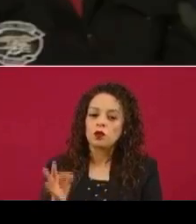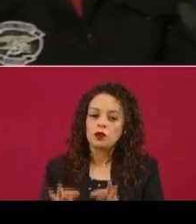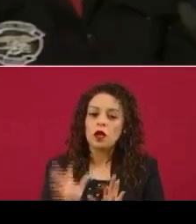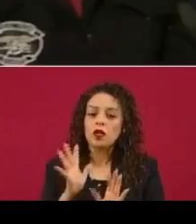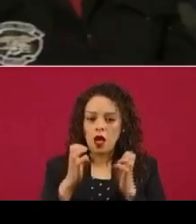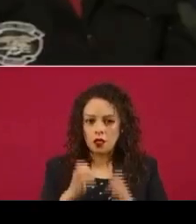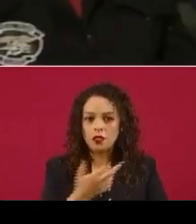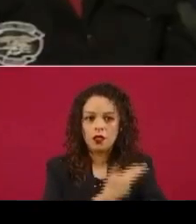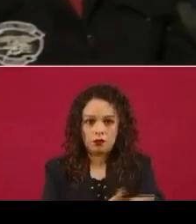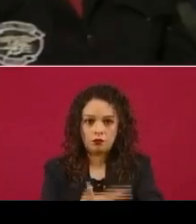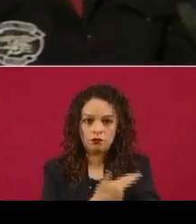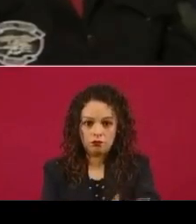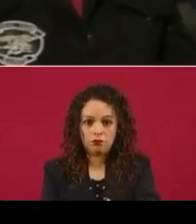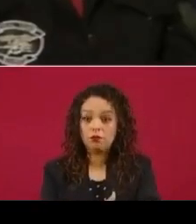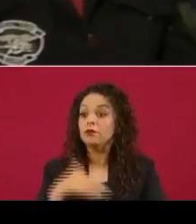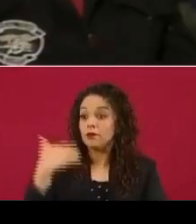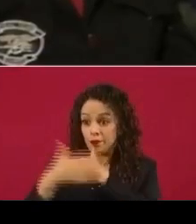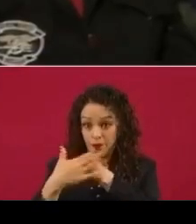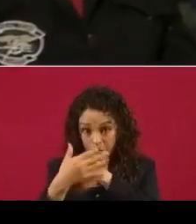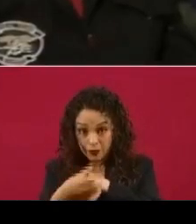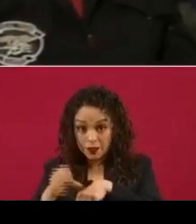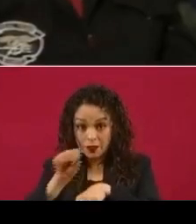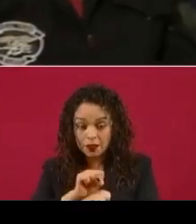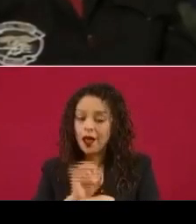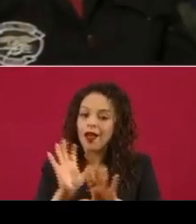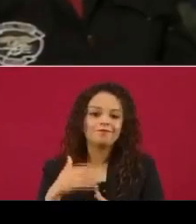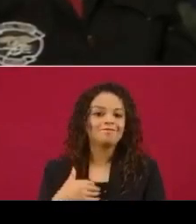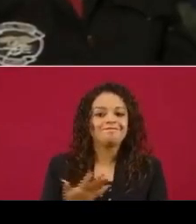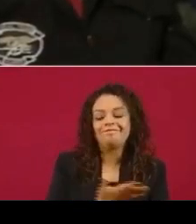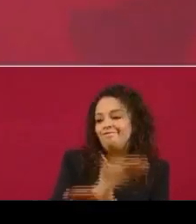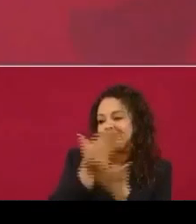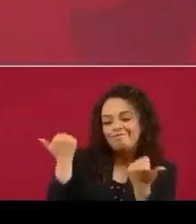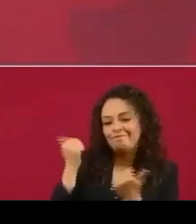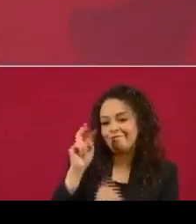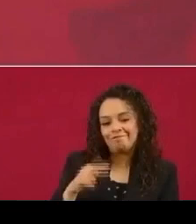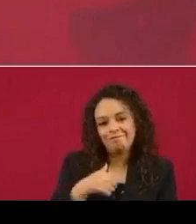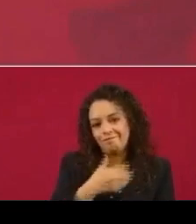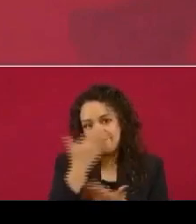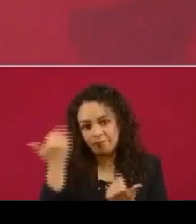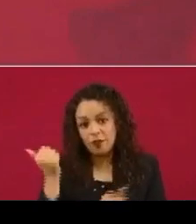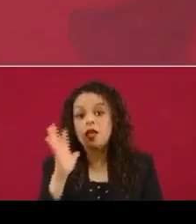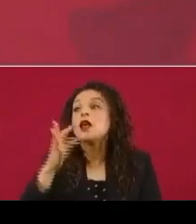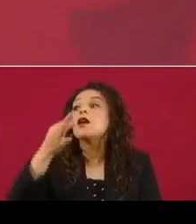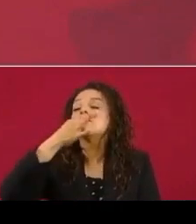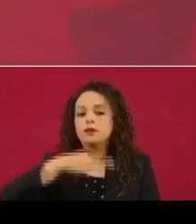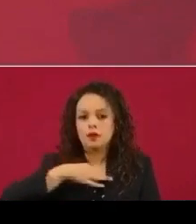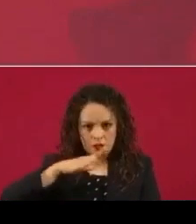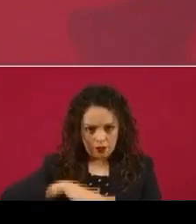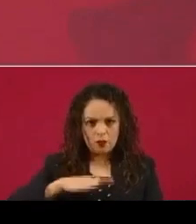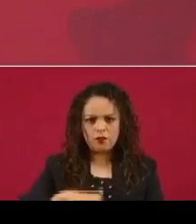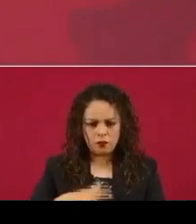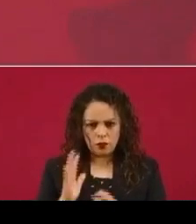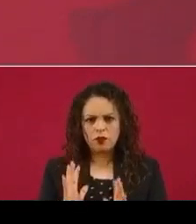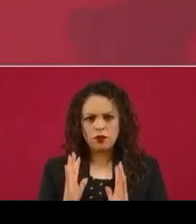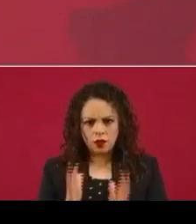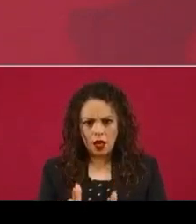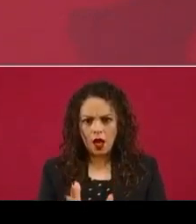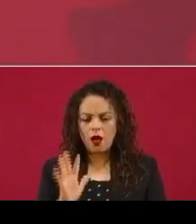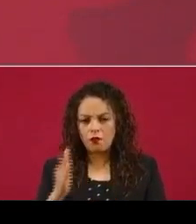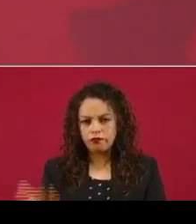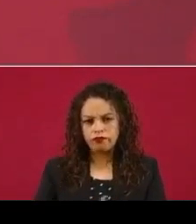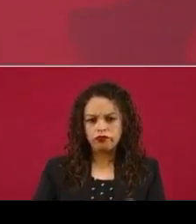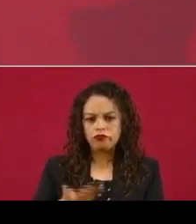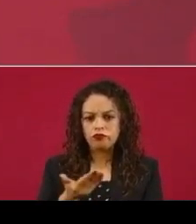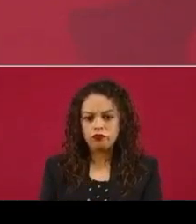sé exactamente. Sí, estoy informado que ya se